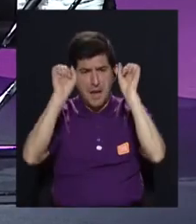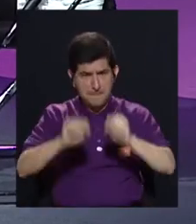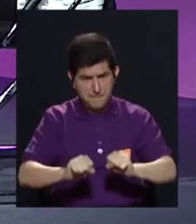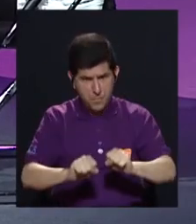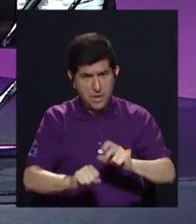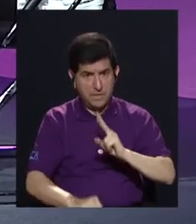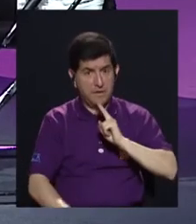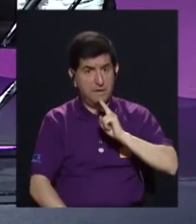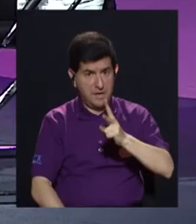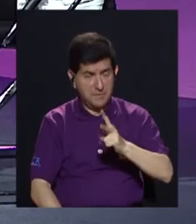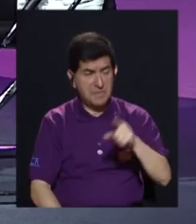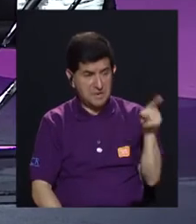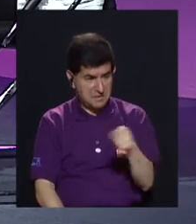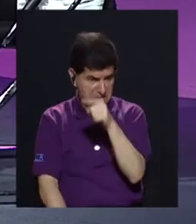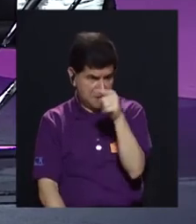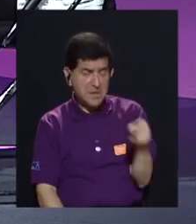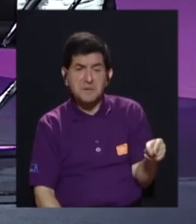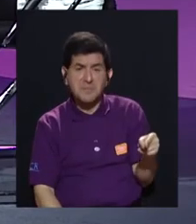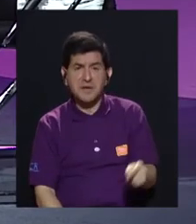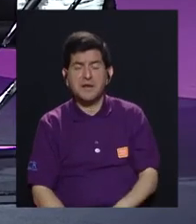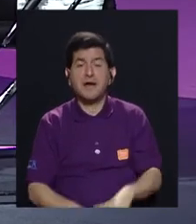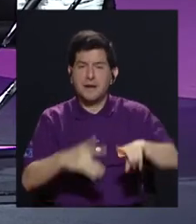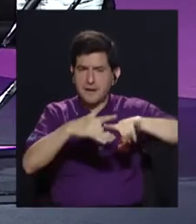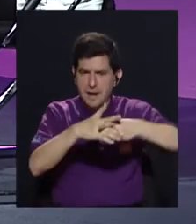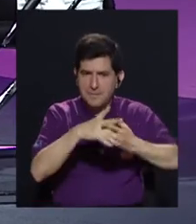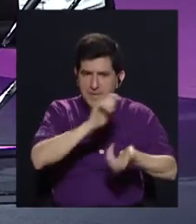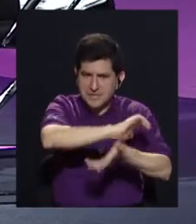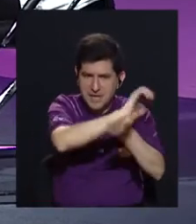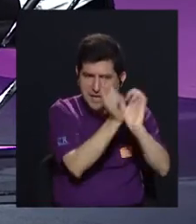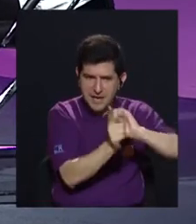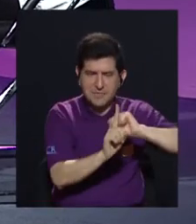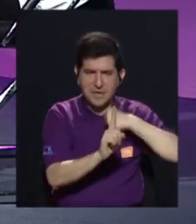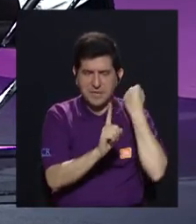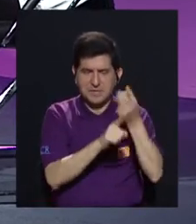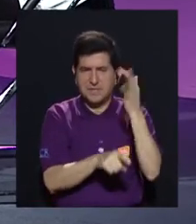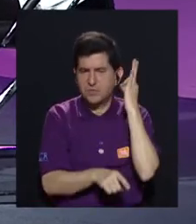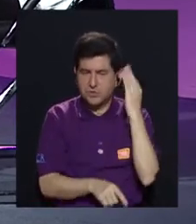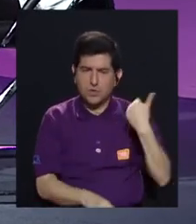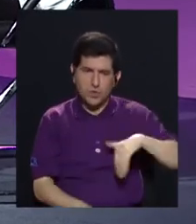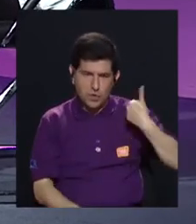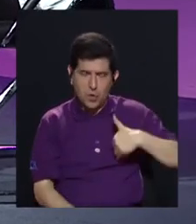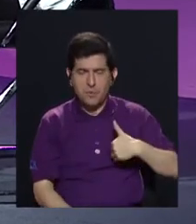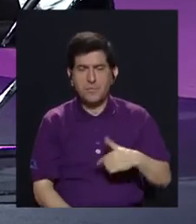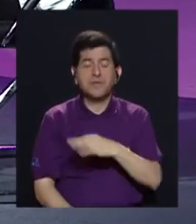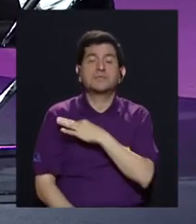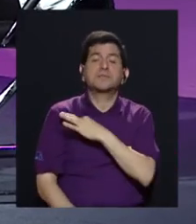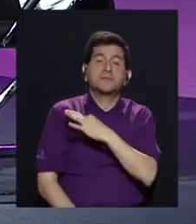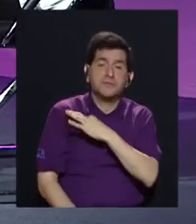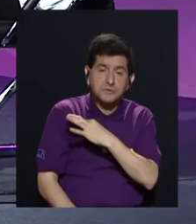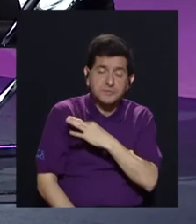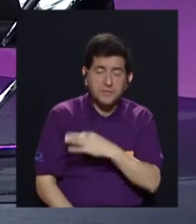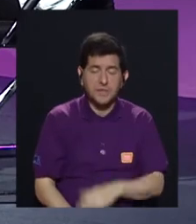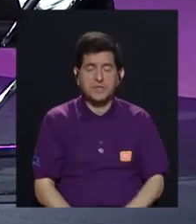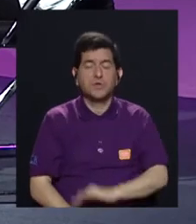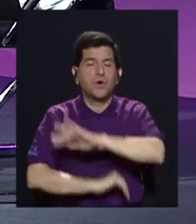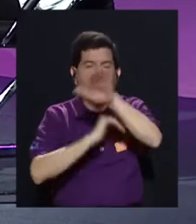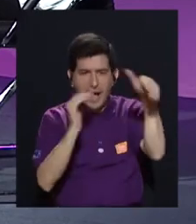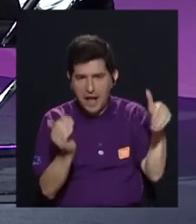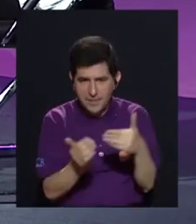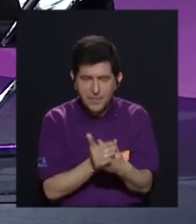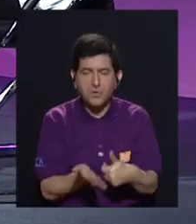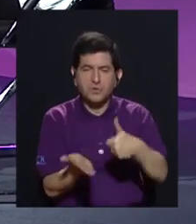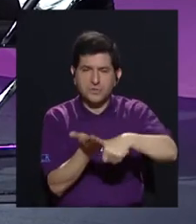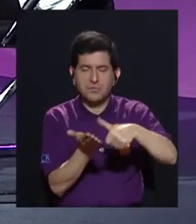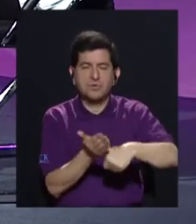definitivamente erradicarse si empezamos a cambiar las condiciones de las mujeres y los hombres yo los quiero invitar y las quiero invitar a votar